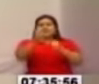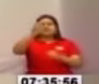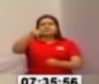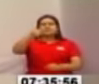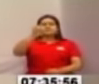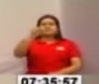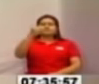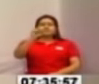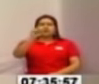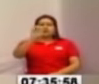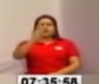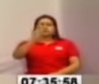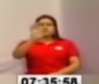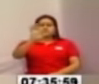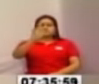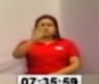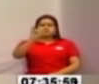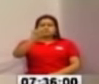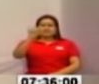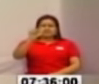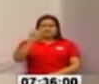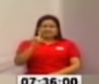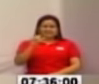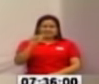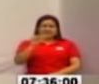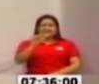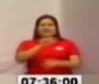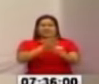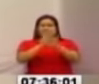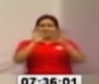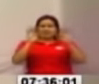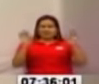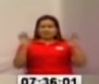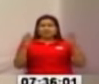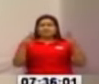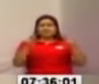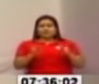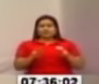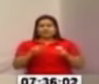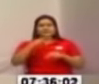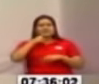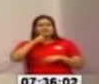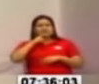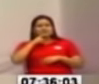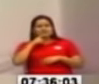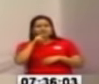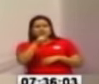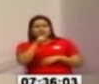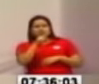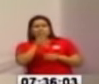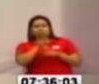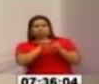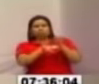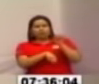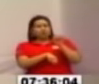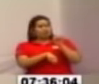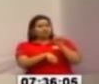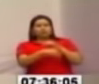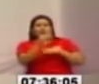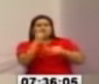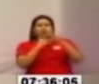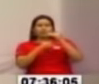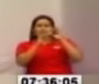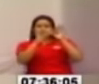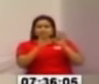que si sean alimentos que he comprado que necesitan una cadena de frío, ver que no se haya roto la cadena de frío, ver que